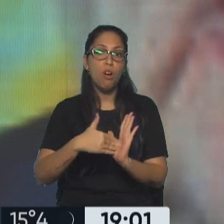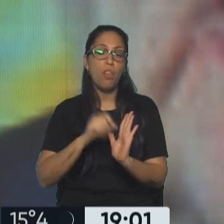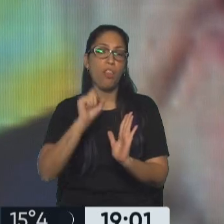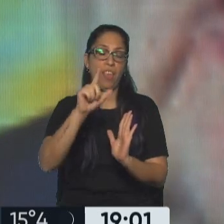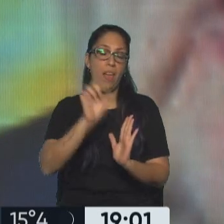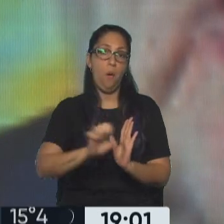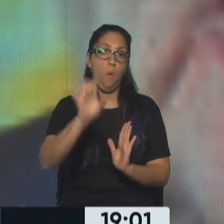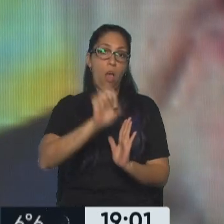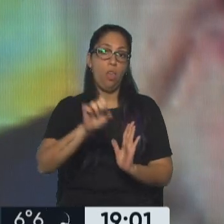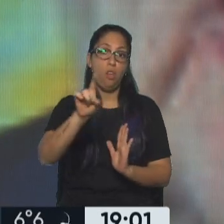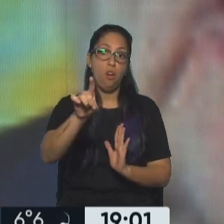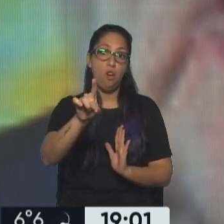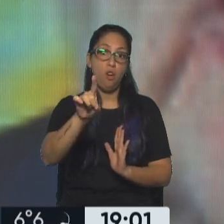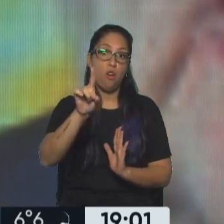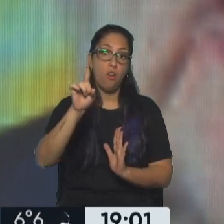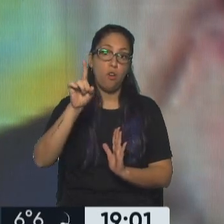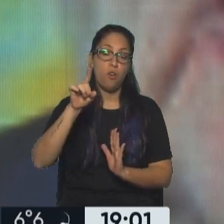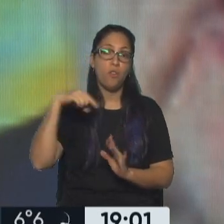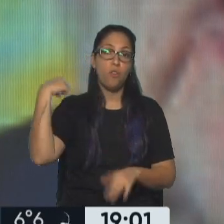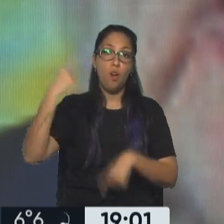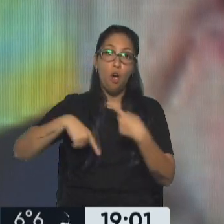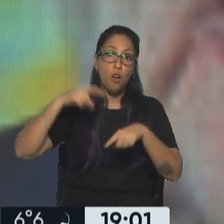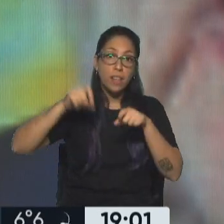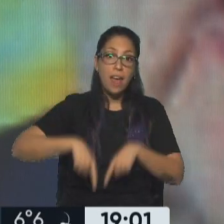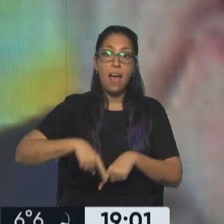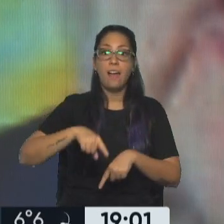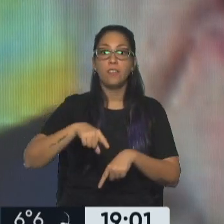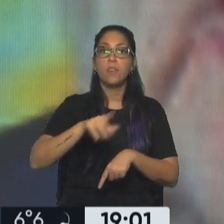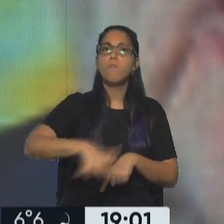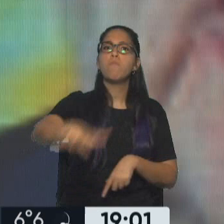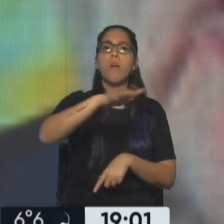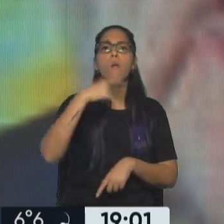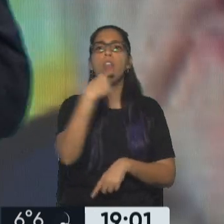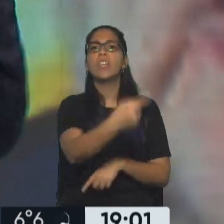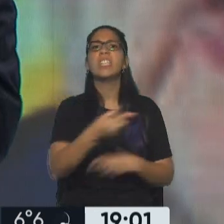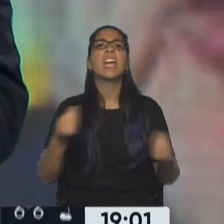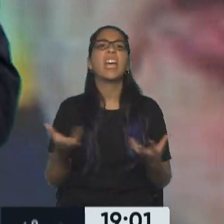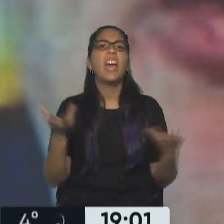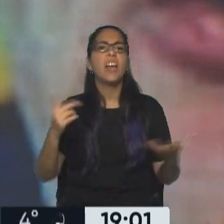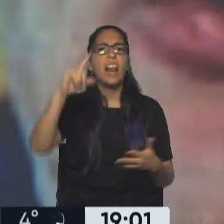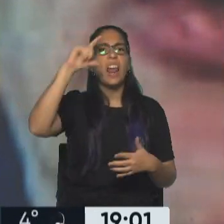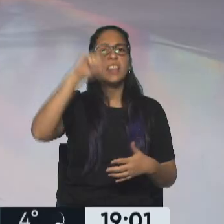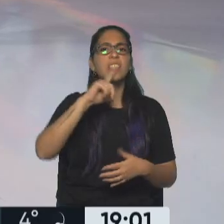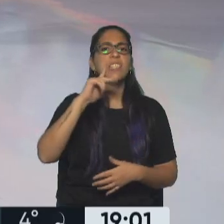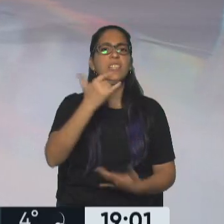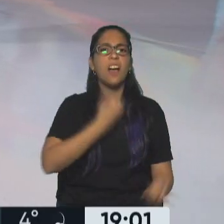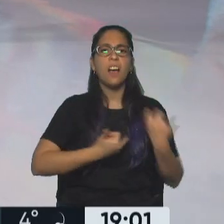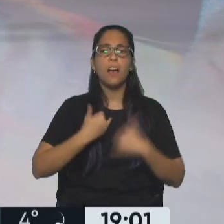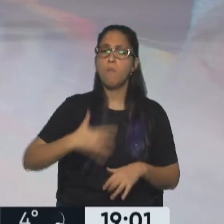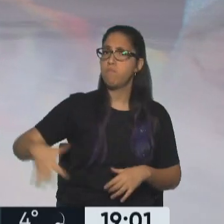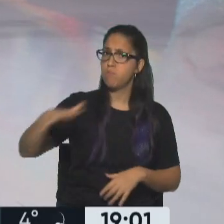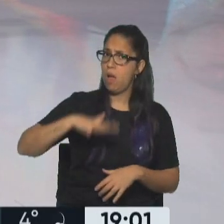Ecuador, originarios y no tanto, el pueblo le dice, ¿qué le dice? El pueblo y la